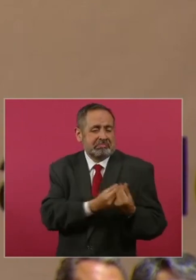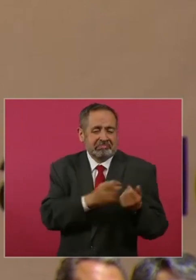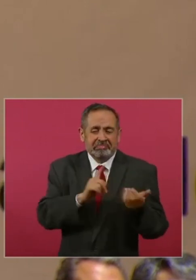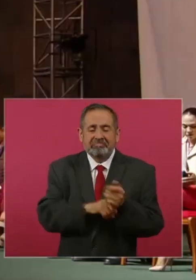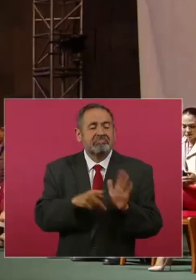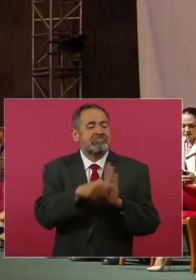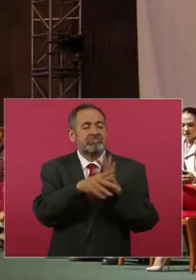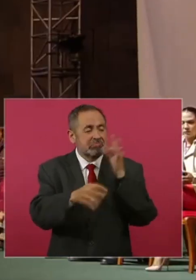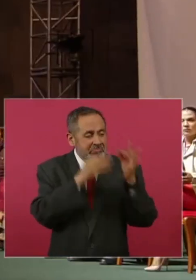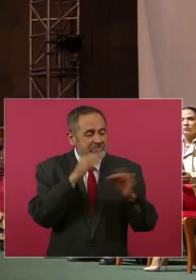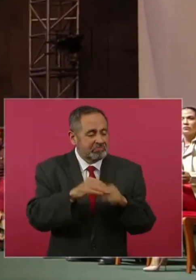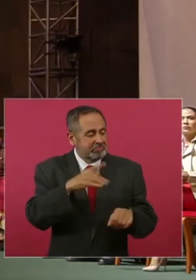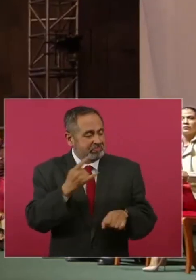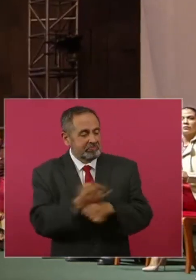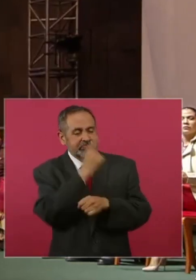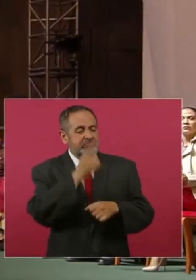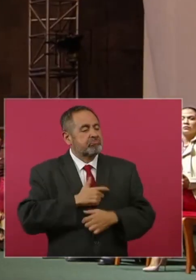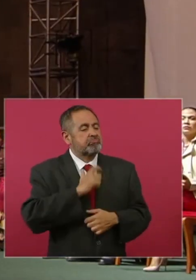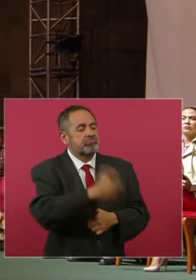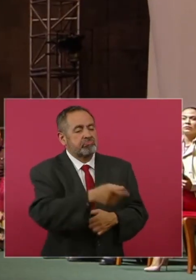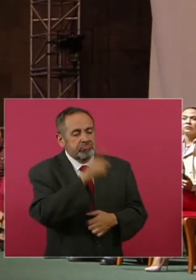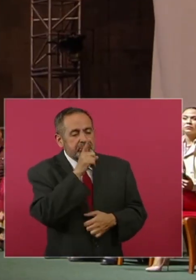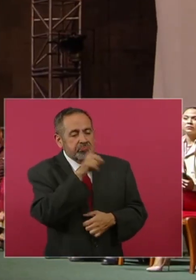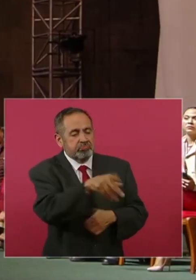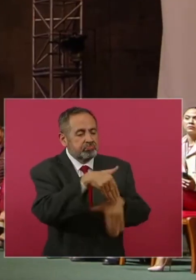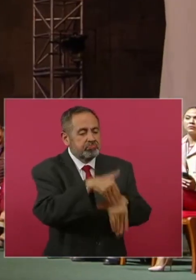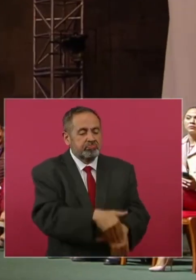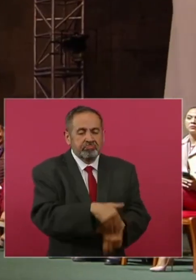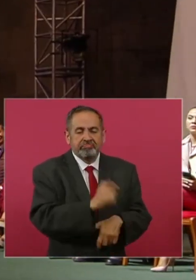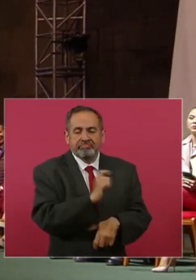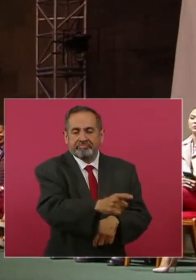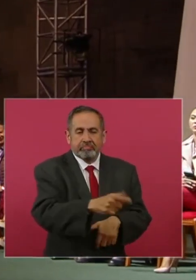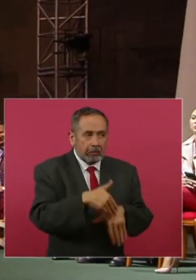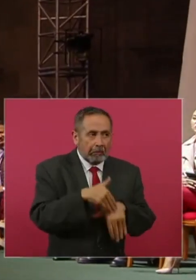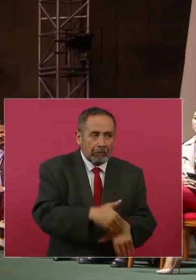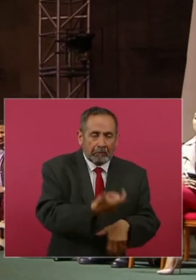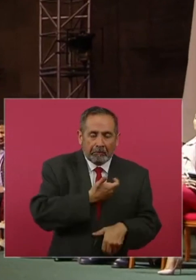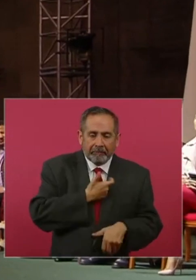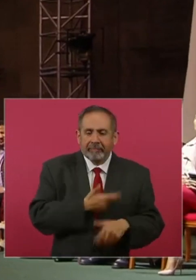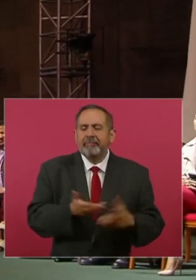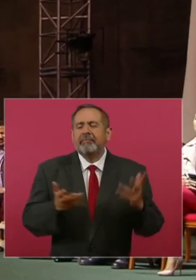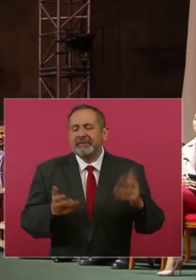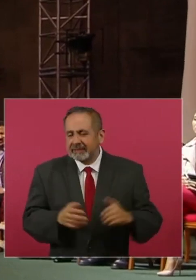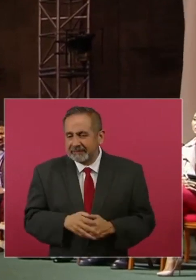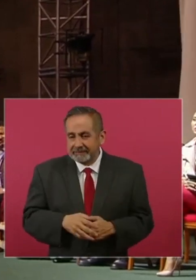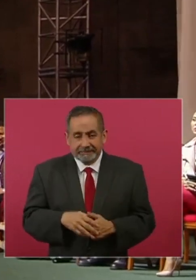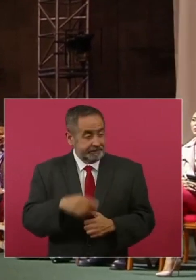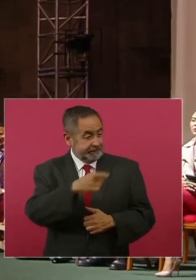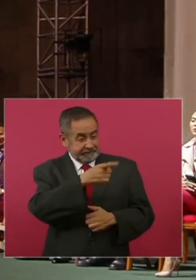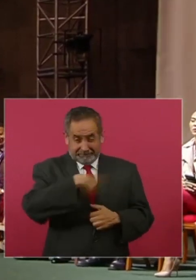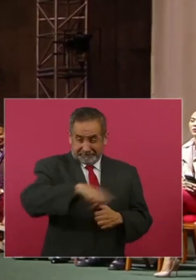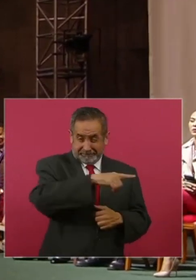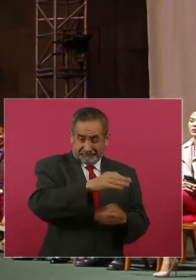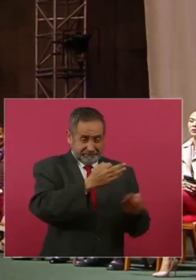periodistas alquilados o vendidos. Journalists that were bought off aunque a todos